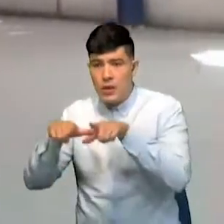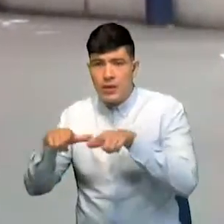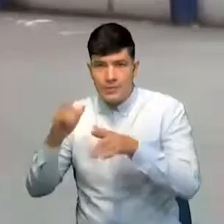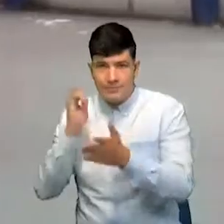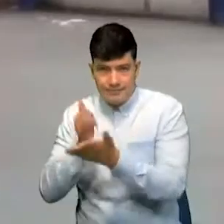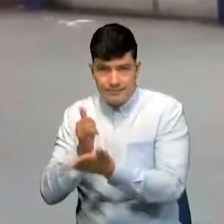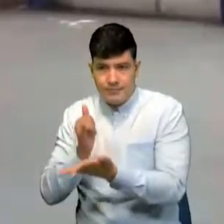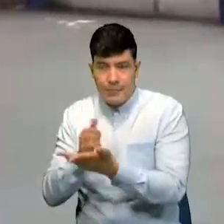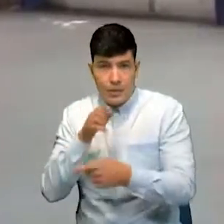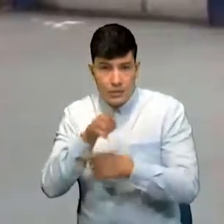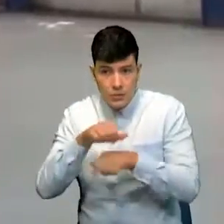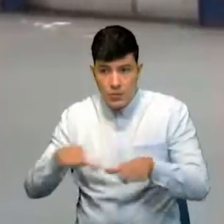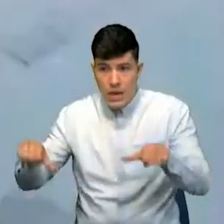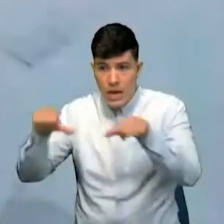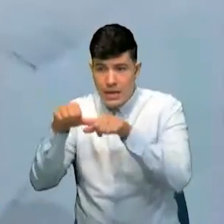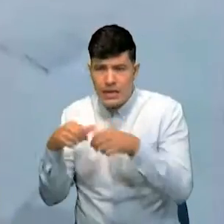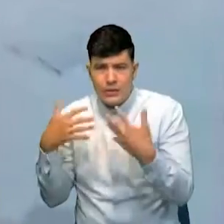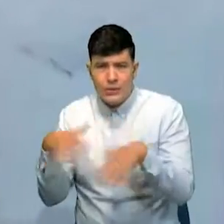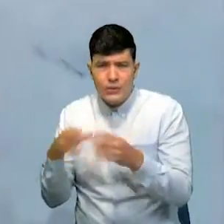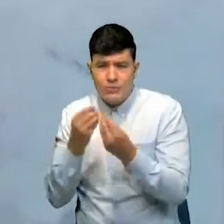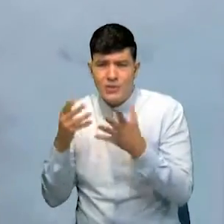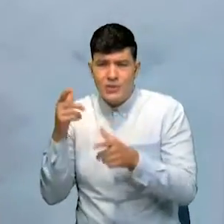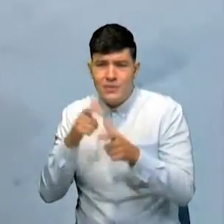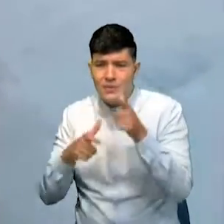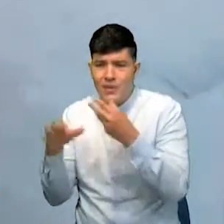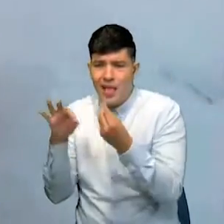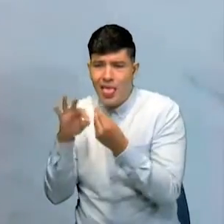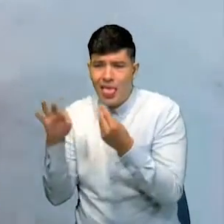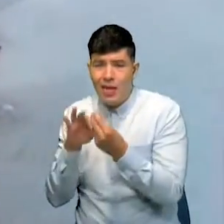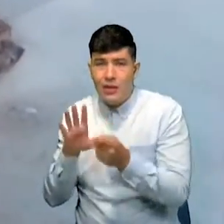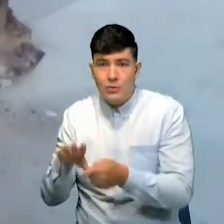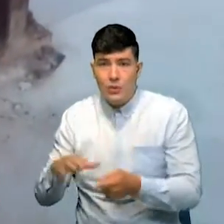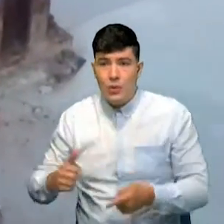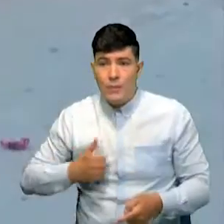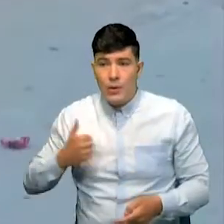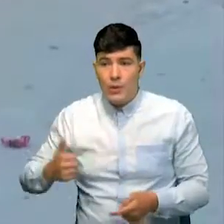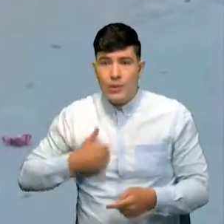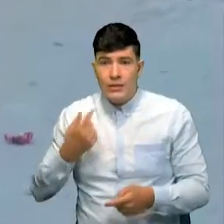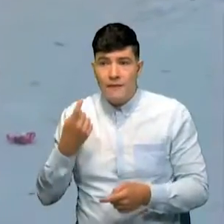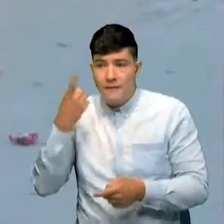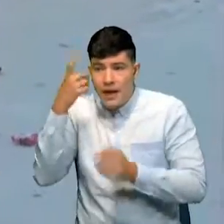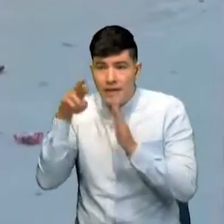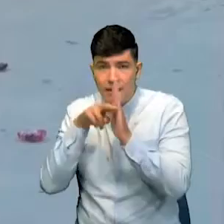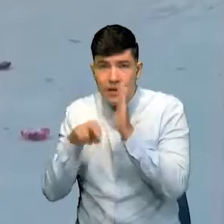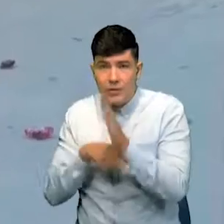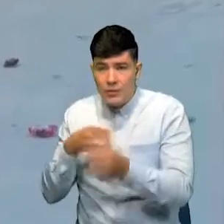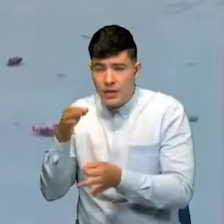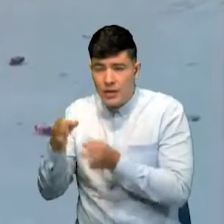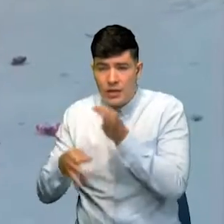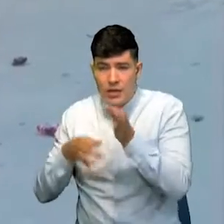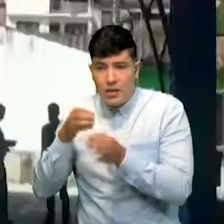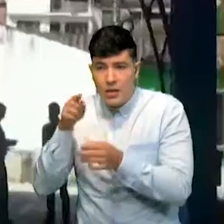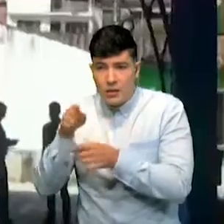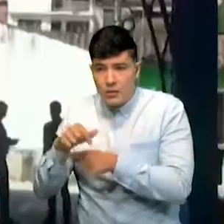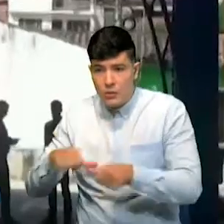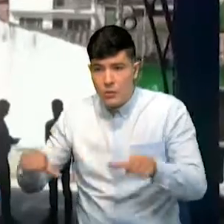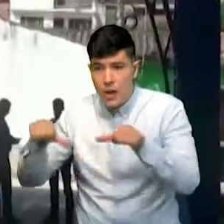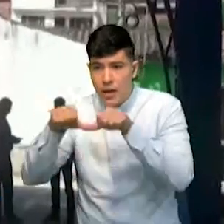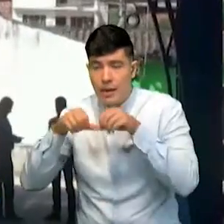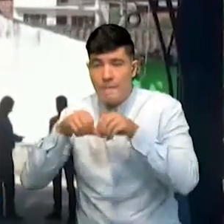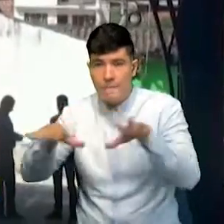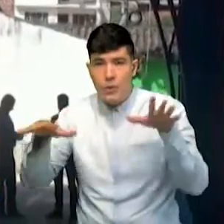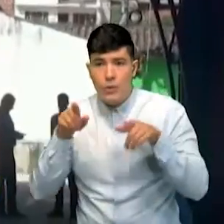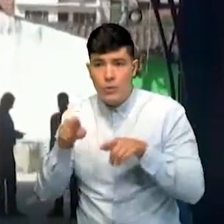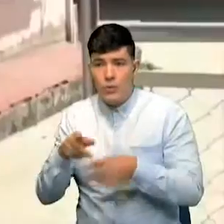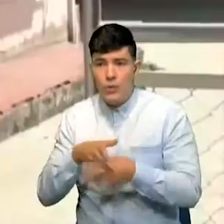cívicos este sector se encuentra sitiado por drogadictos que aprovechando la falta de vídeos de seguridad y protección se han tomado los espacios públicos para el